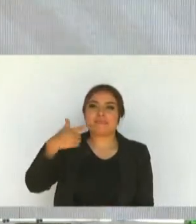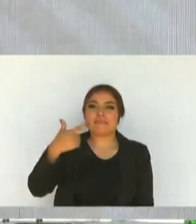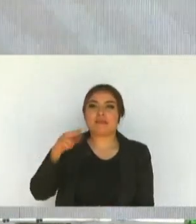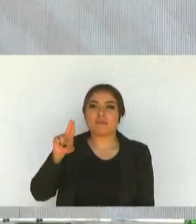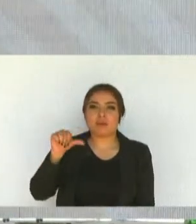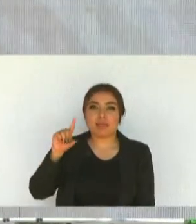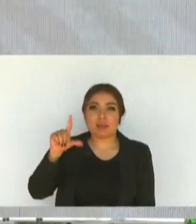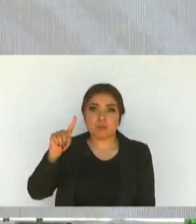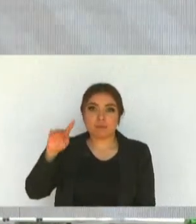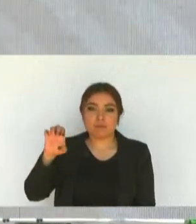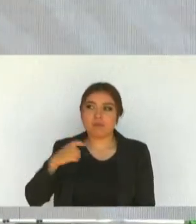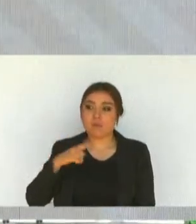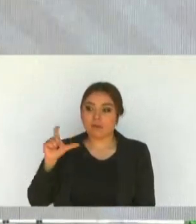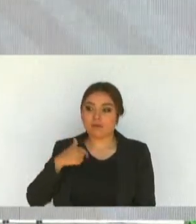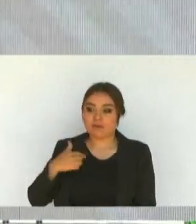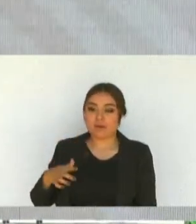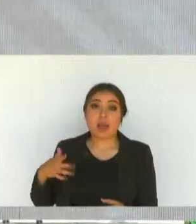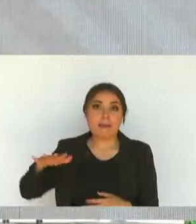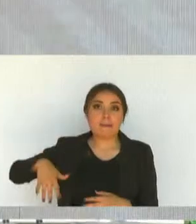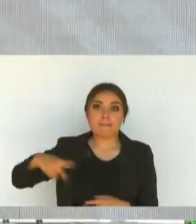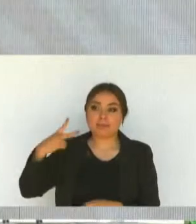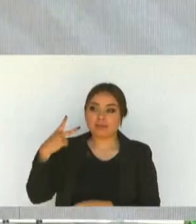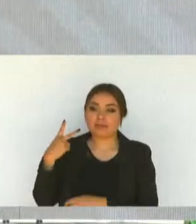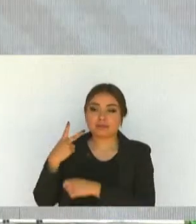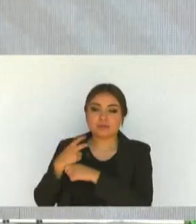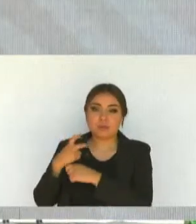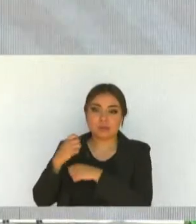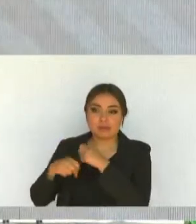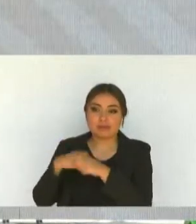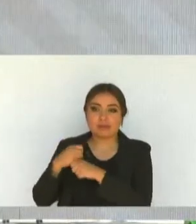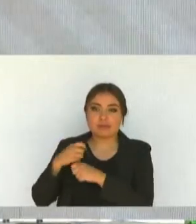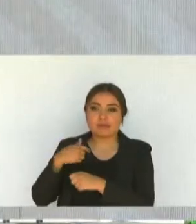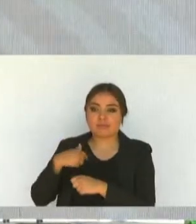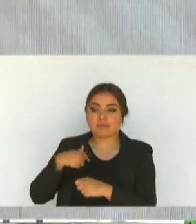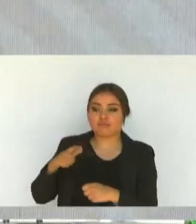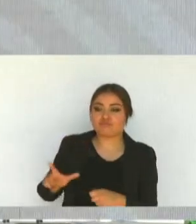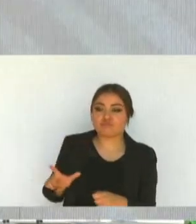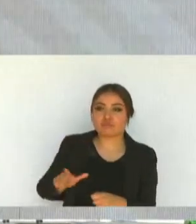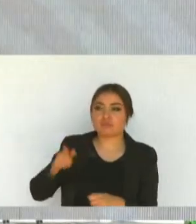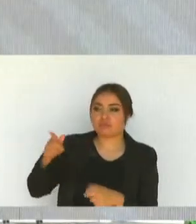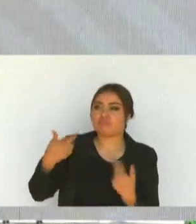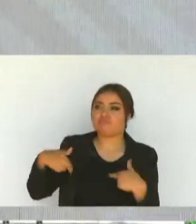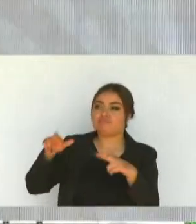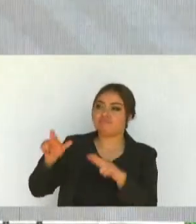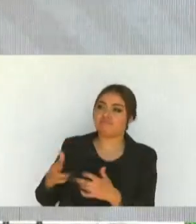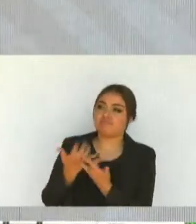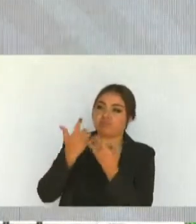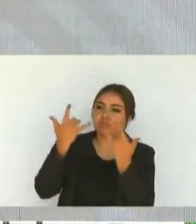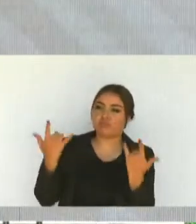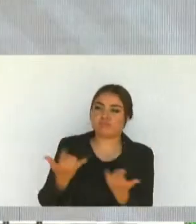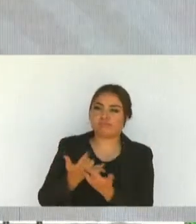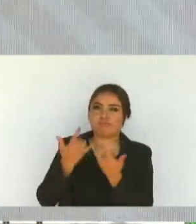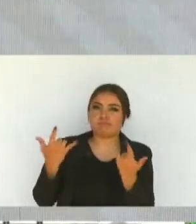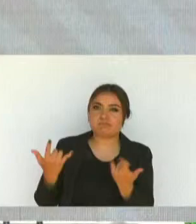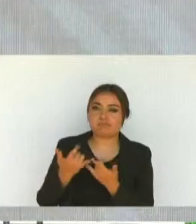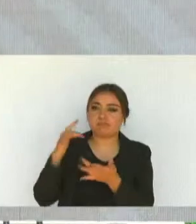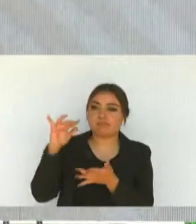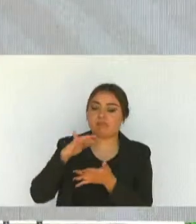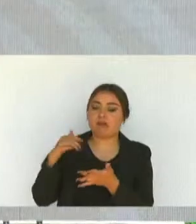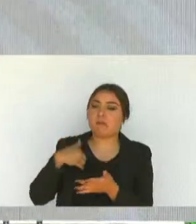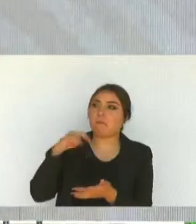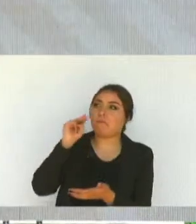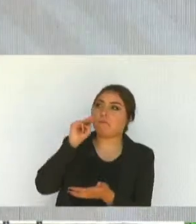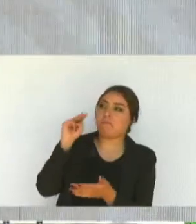año de gobierno. Lo mandaron como representante a la ceremonia del Plan de Guadalupe y me tocó